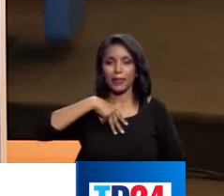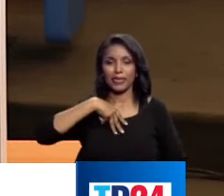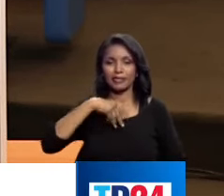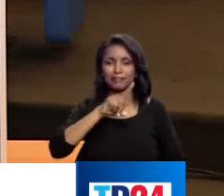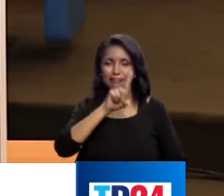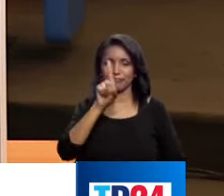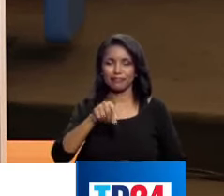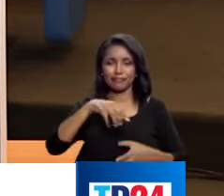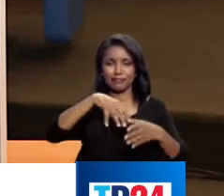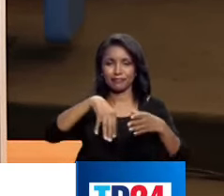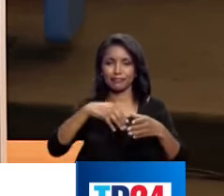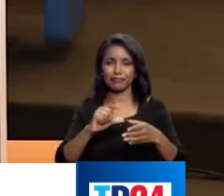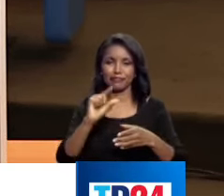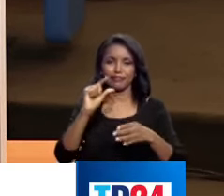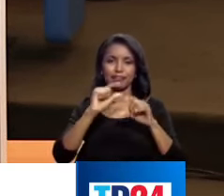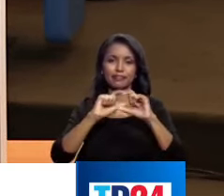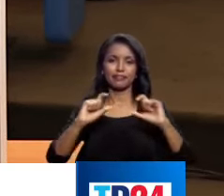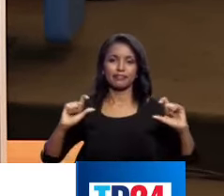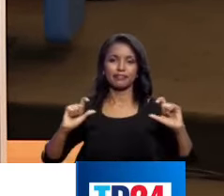Torrijos.